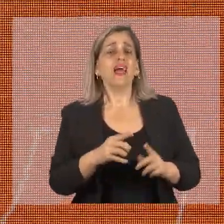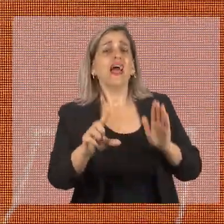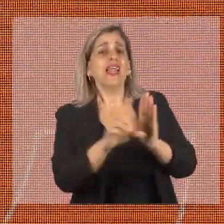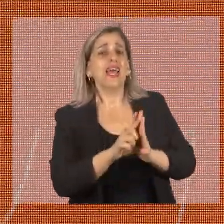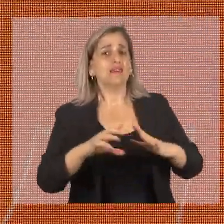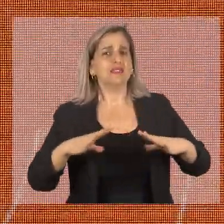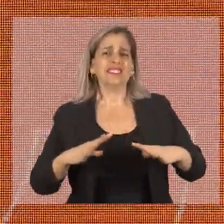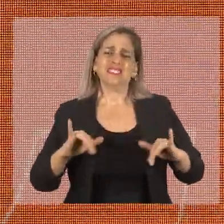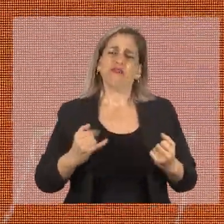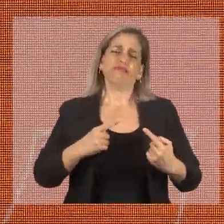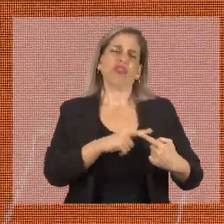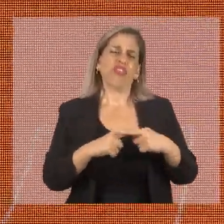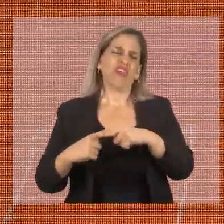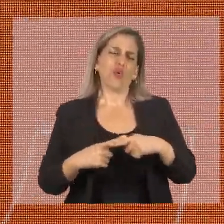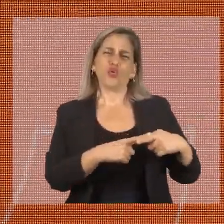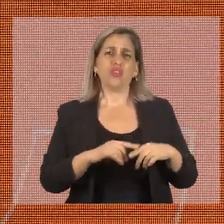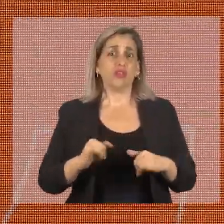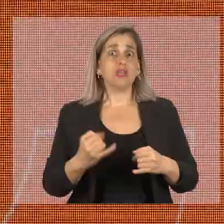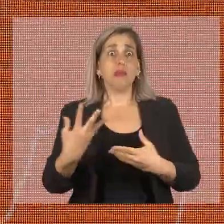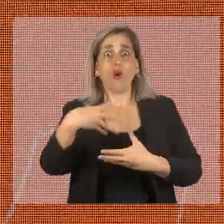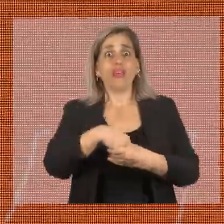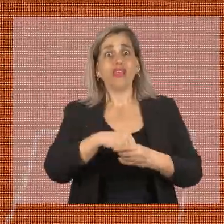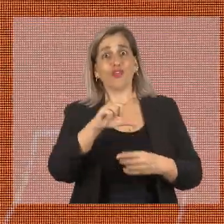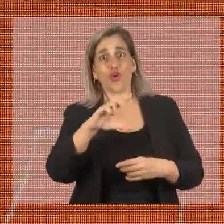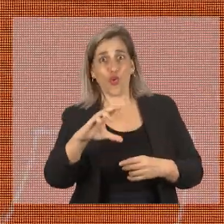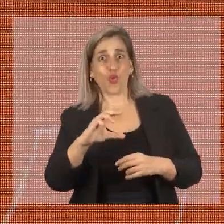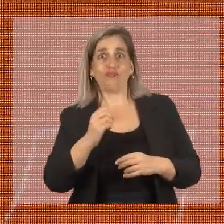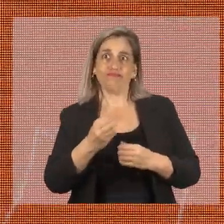Fue una ley hiperdiscutida. Es hija de la LUC.